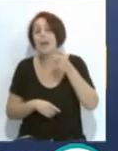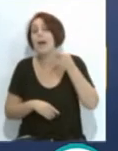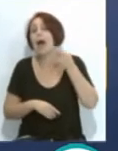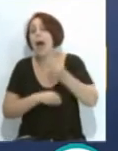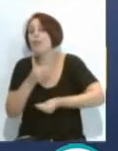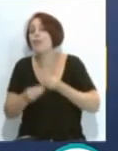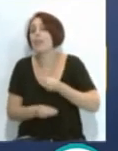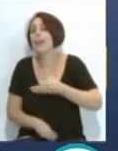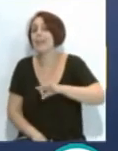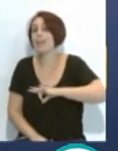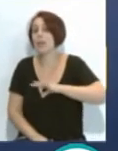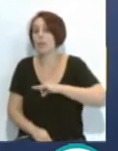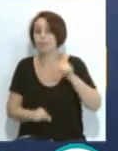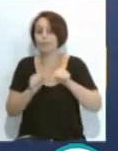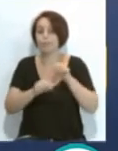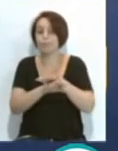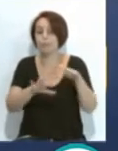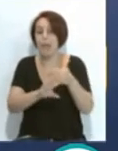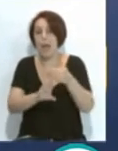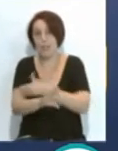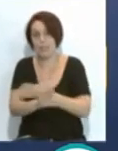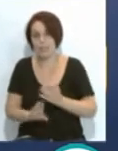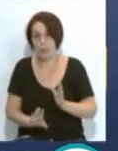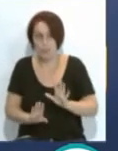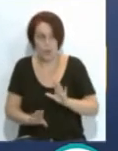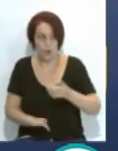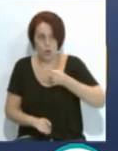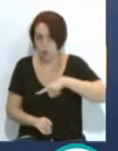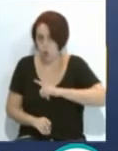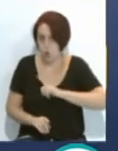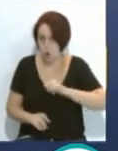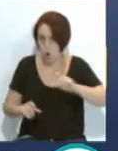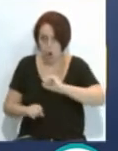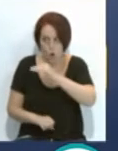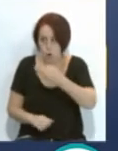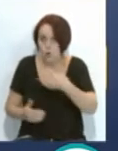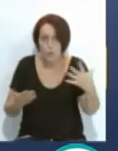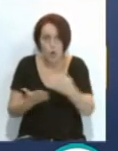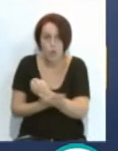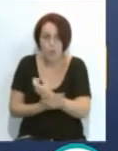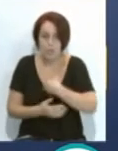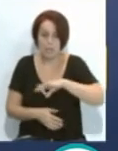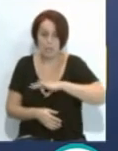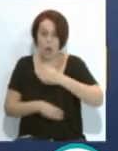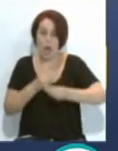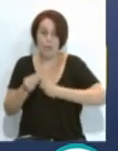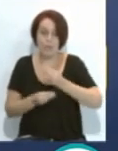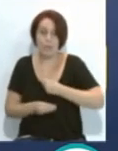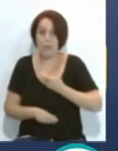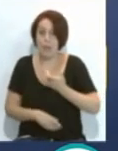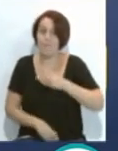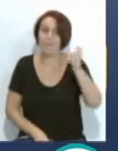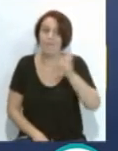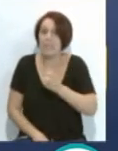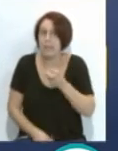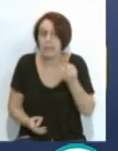previo a la pandemia, pero como nosotros, todos los clubes, en enero se hace sin saber lo que venía, con los precios